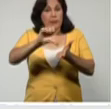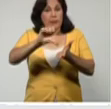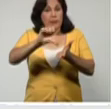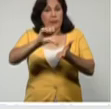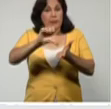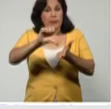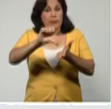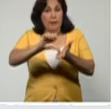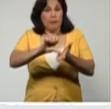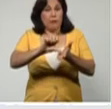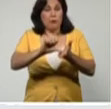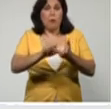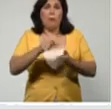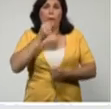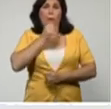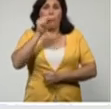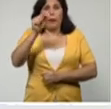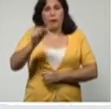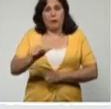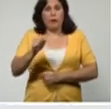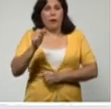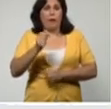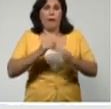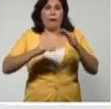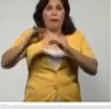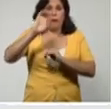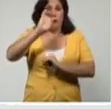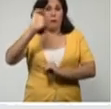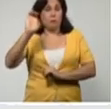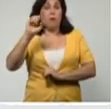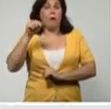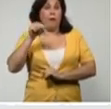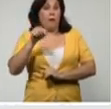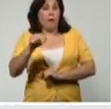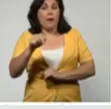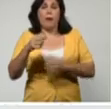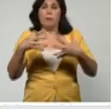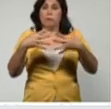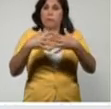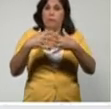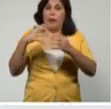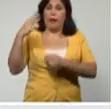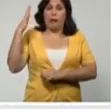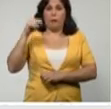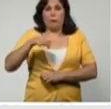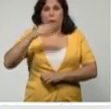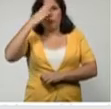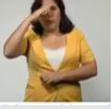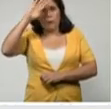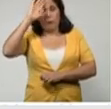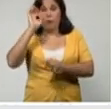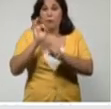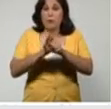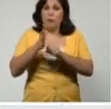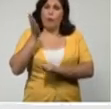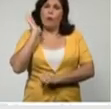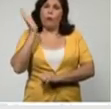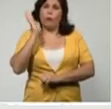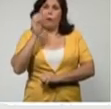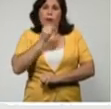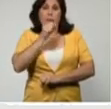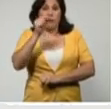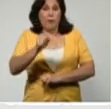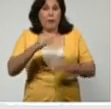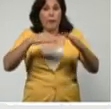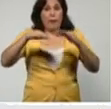del Centro de Prensa Internacional del Ministerio de Relaciones Exteriores de la República de Cuba. De inmediato iniciamos la conferencia de prensa del